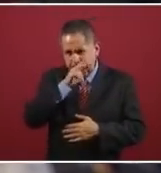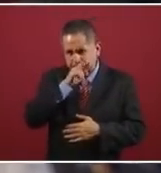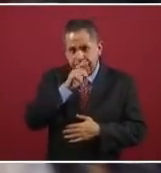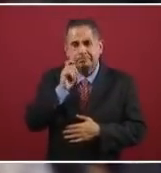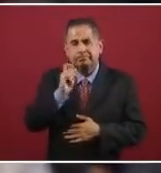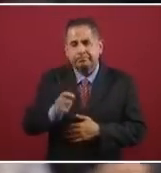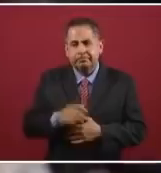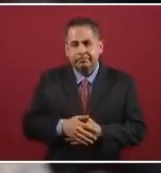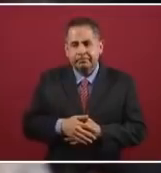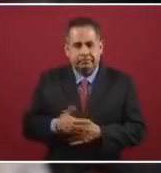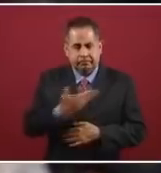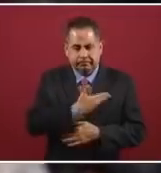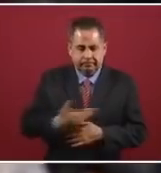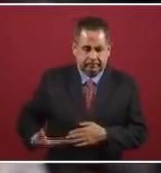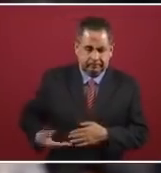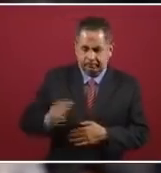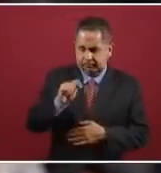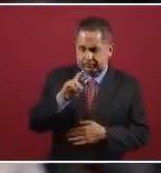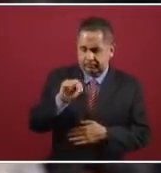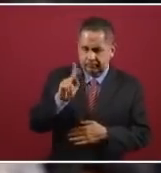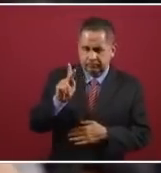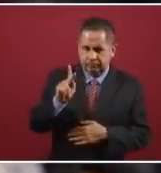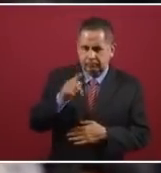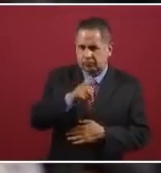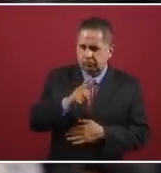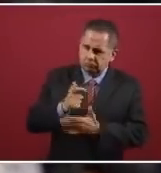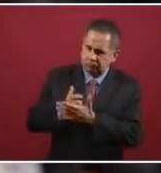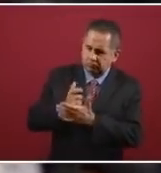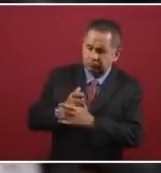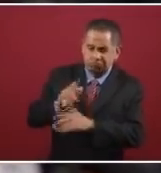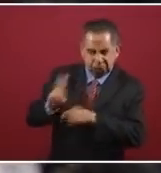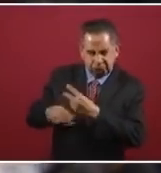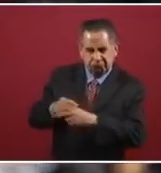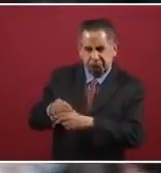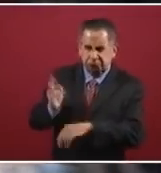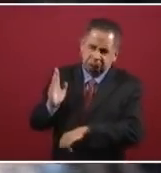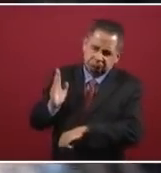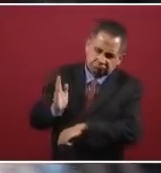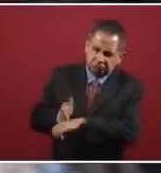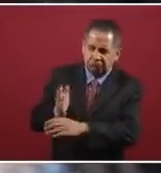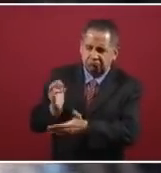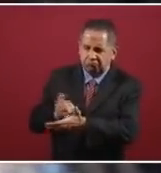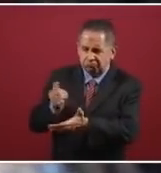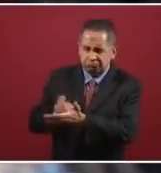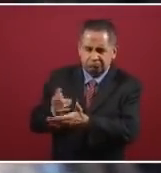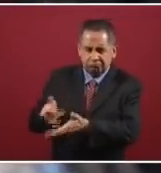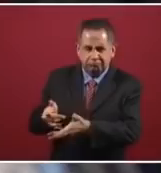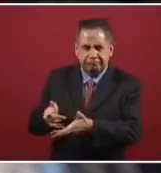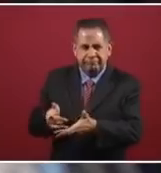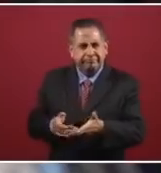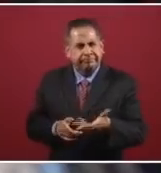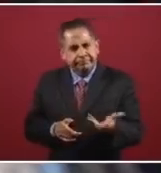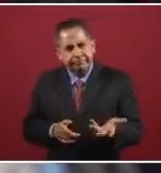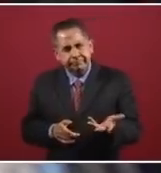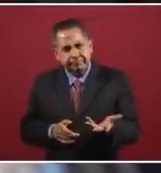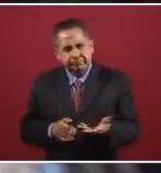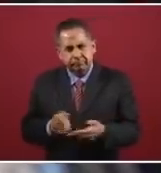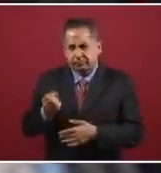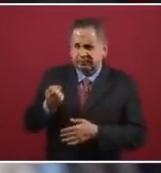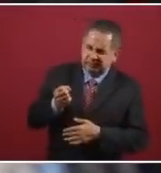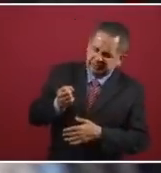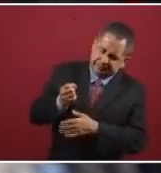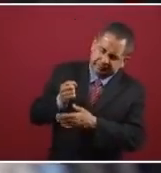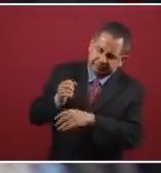momento en el que el presidente Trump amenazó a nuestro país con imponerle aranceles y forzar al